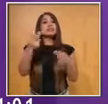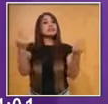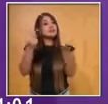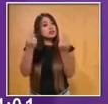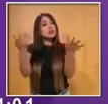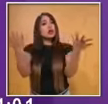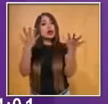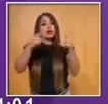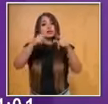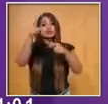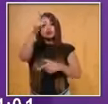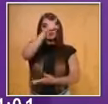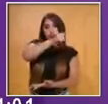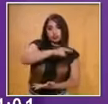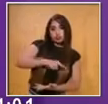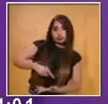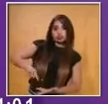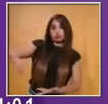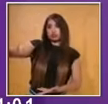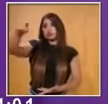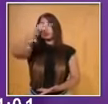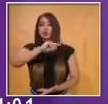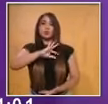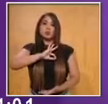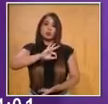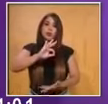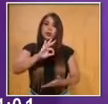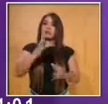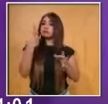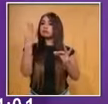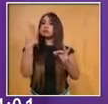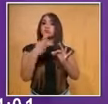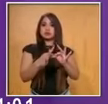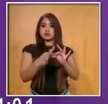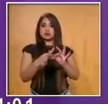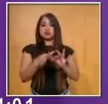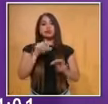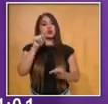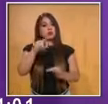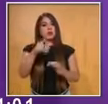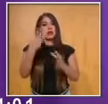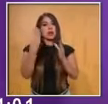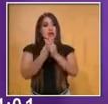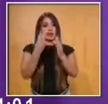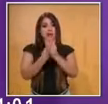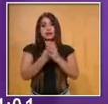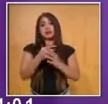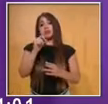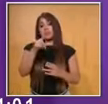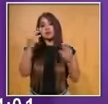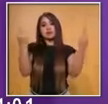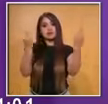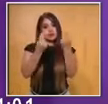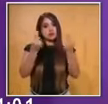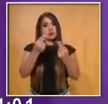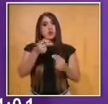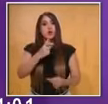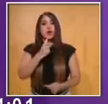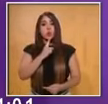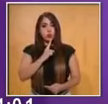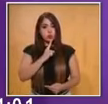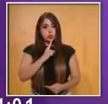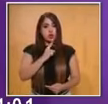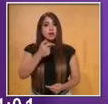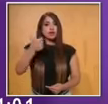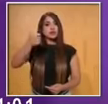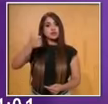para que lo puedan tener listo para esa clase. Vas a necesitar también una vela, un encendedor y un